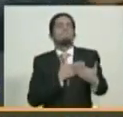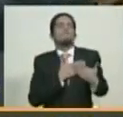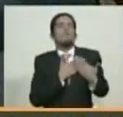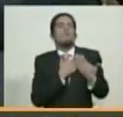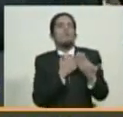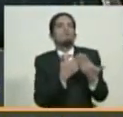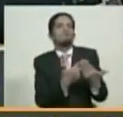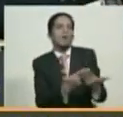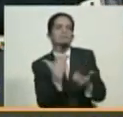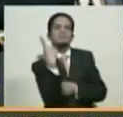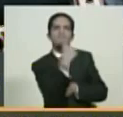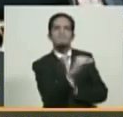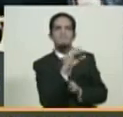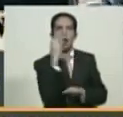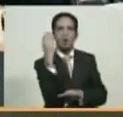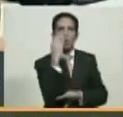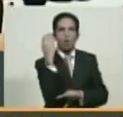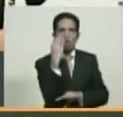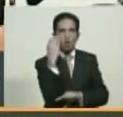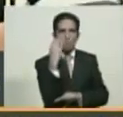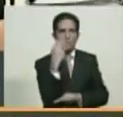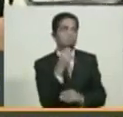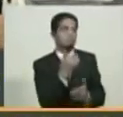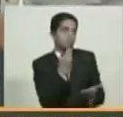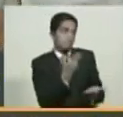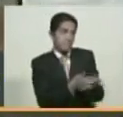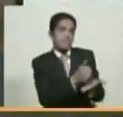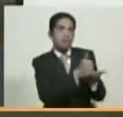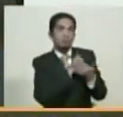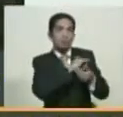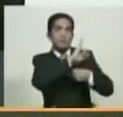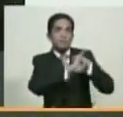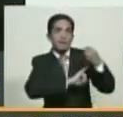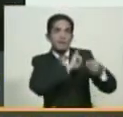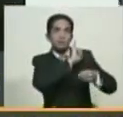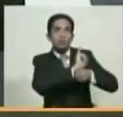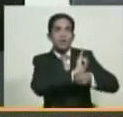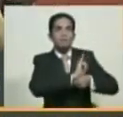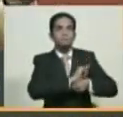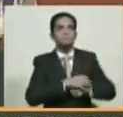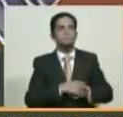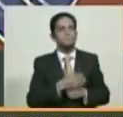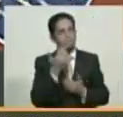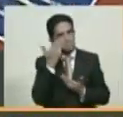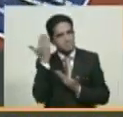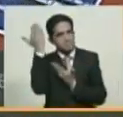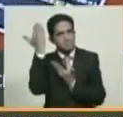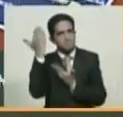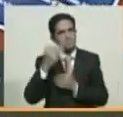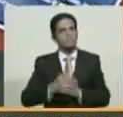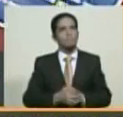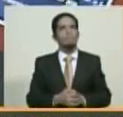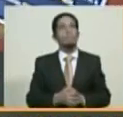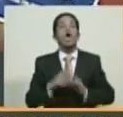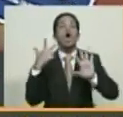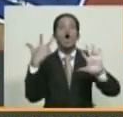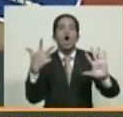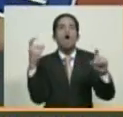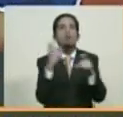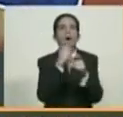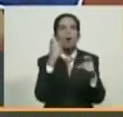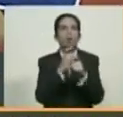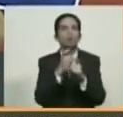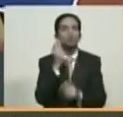se han ido a Colombia, ellos han pedido ayuda internacional. Aquí está. El 8 de agosto, la